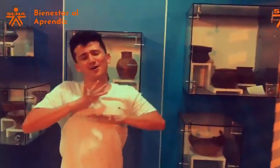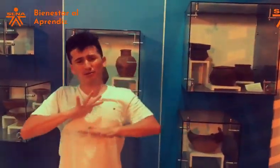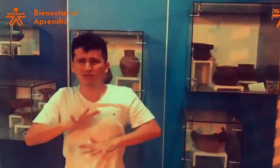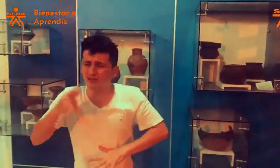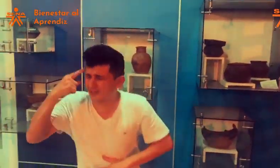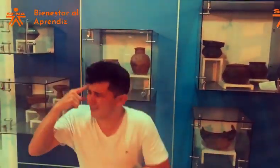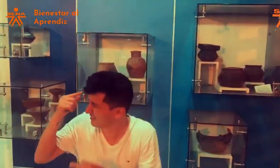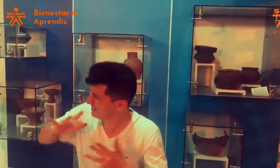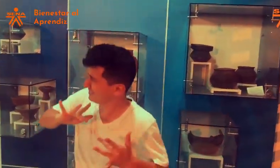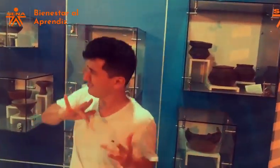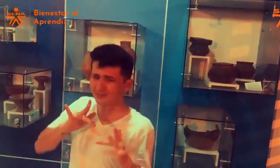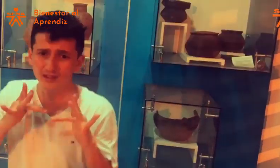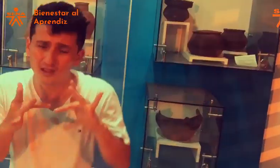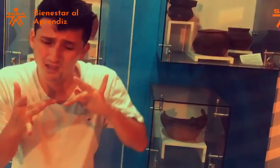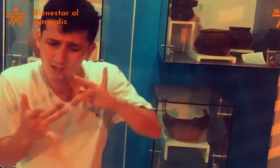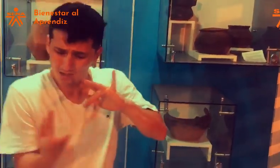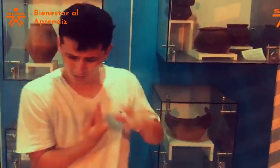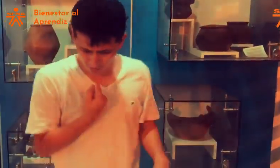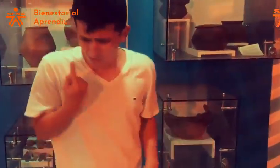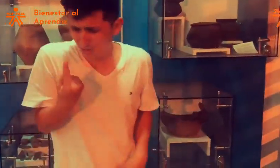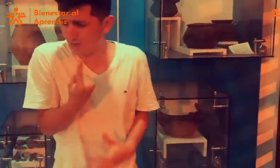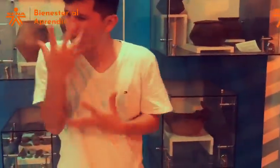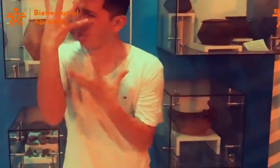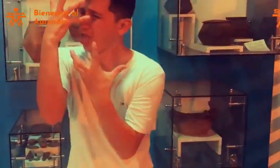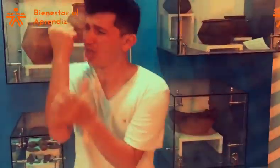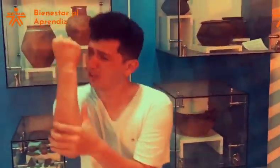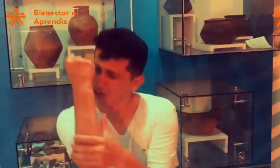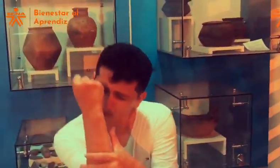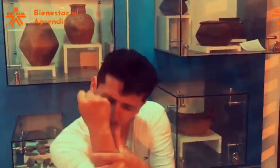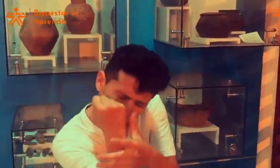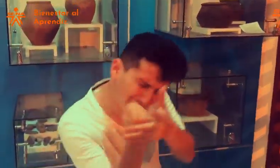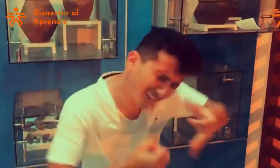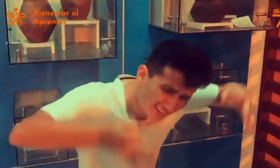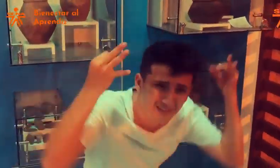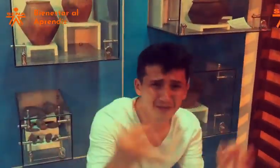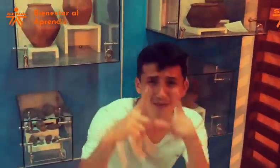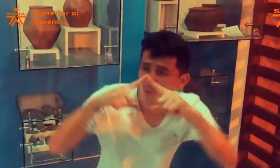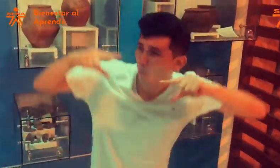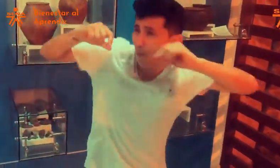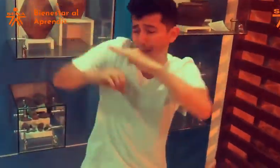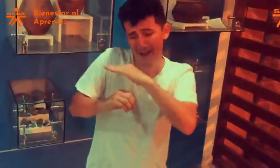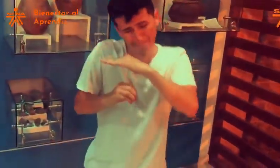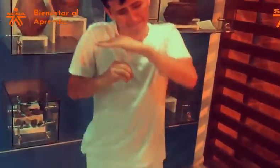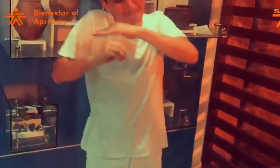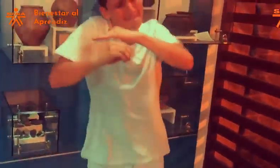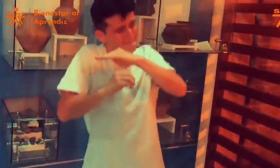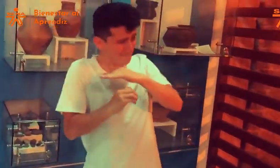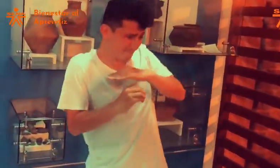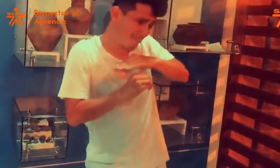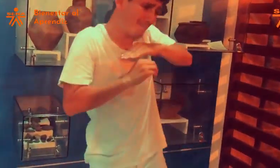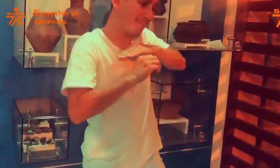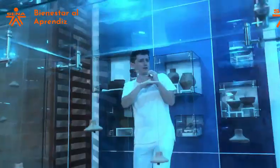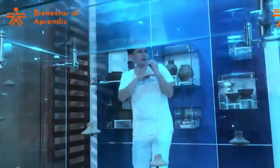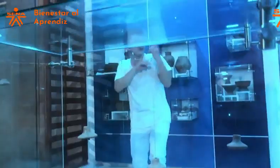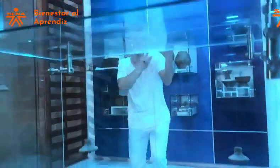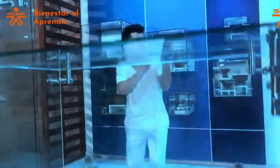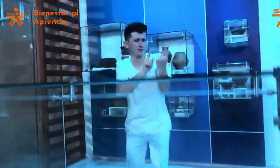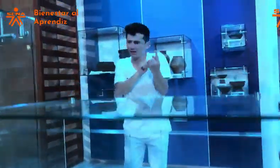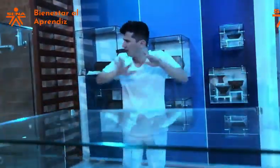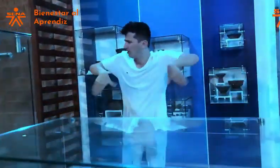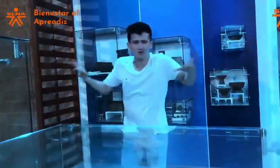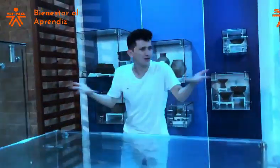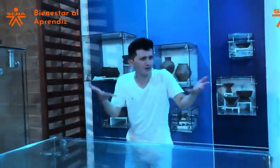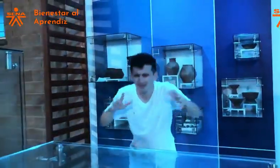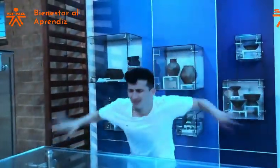duele recordarte. Si tú no estás, la soledad ganó el combate. La luna no sale si no te vuelvo a ver. Por eso